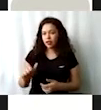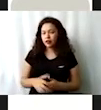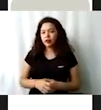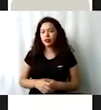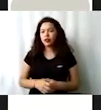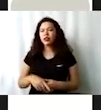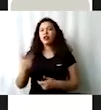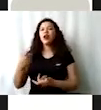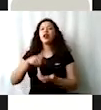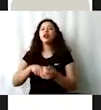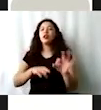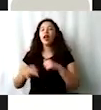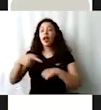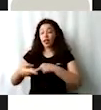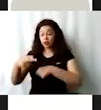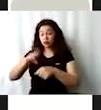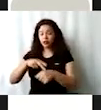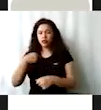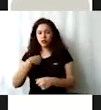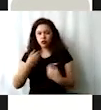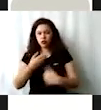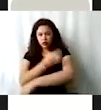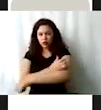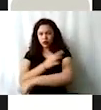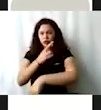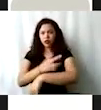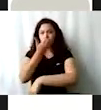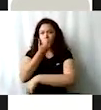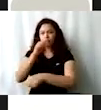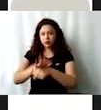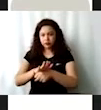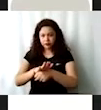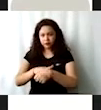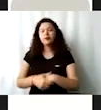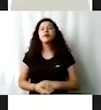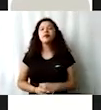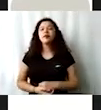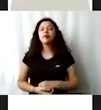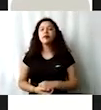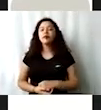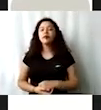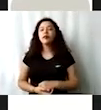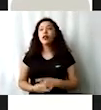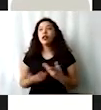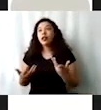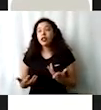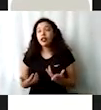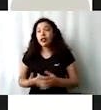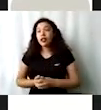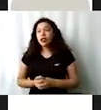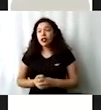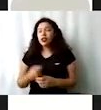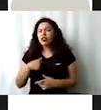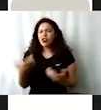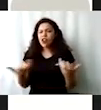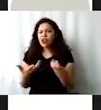Bueno, aquí dentro del hospital yo soy coordinadora administrativa y ¿qué es lo que